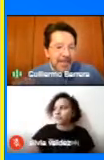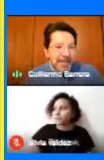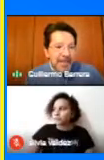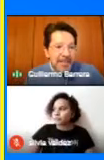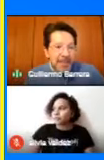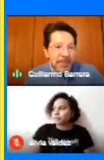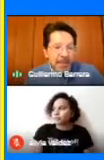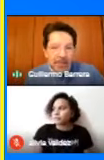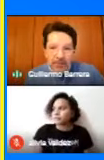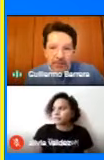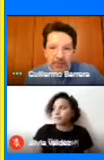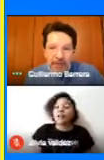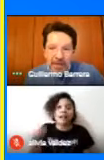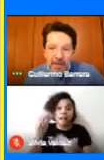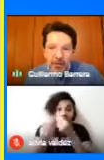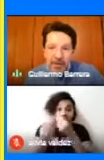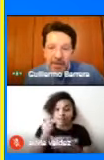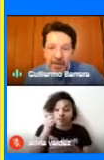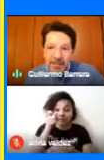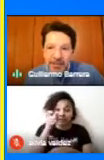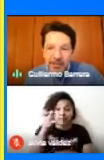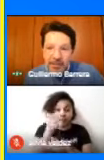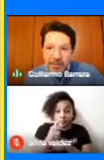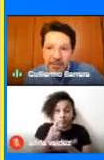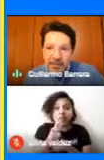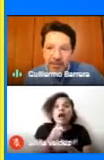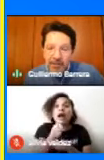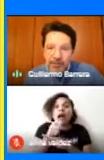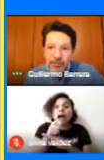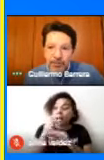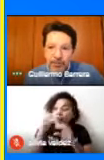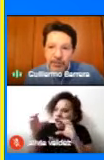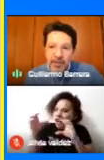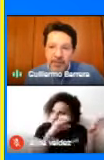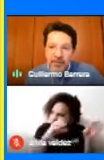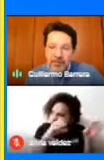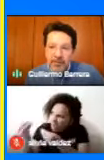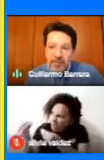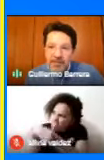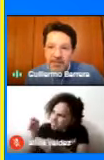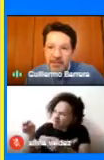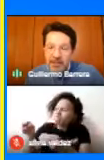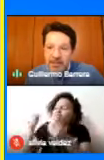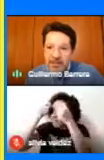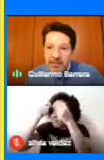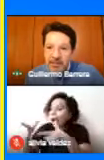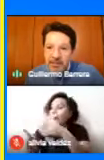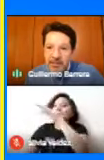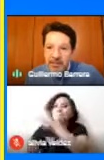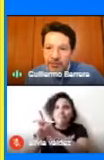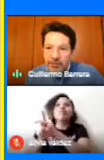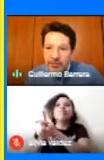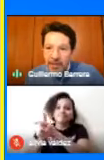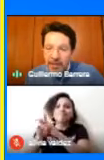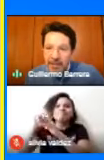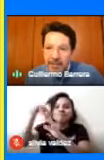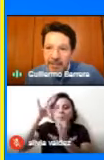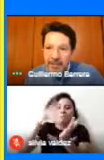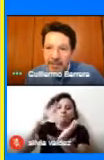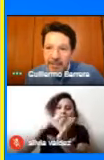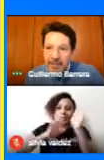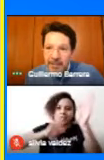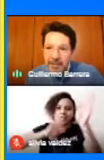Para hacerle seguimiento a las acciones del Estado, surgen entonces las instancias de participación